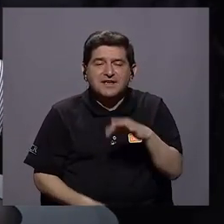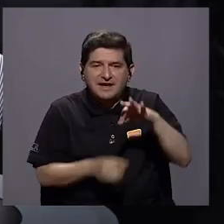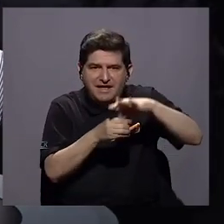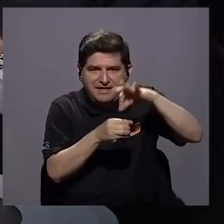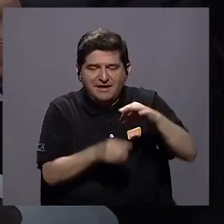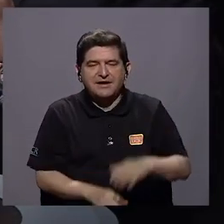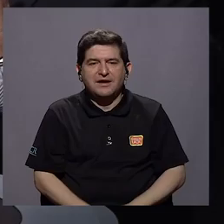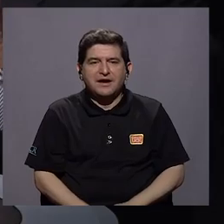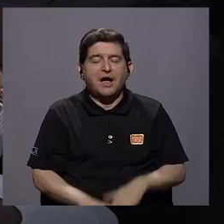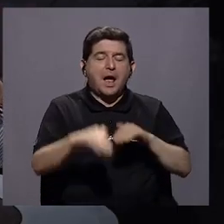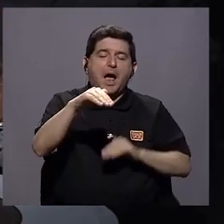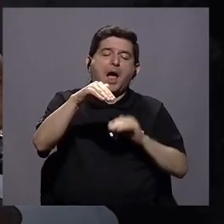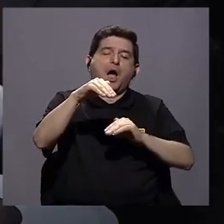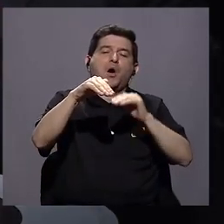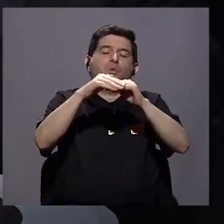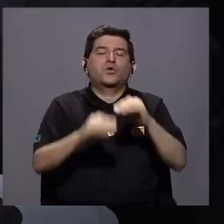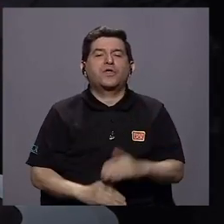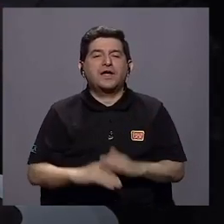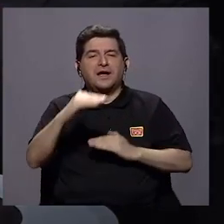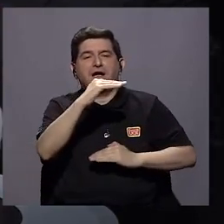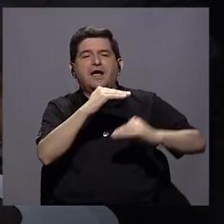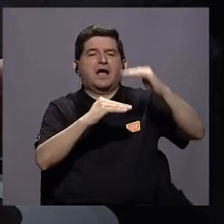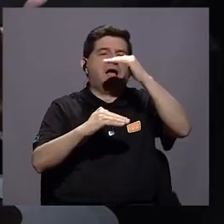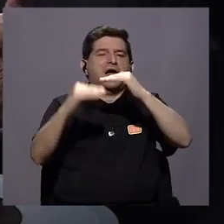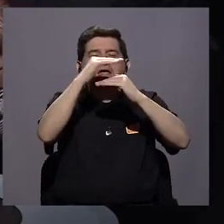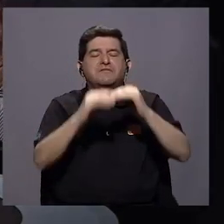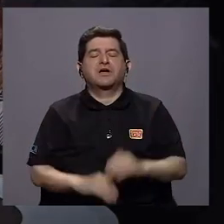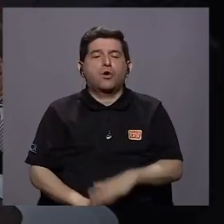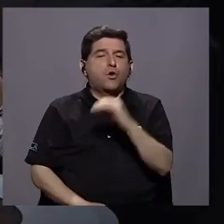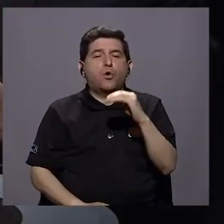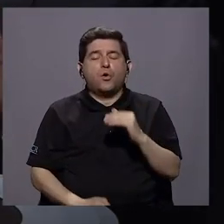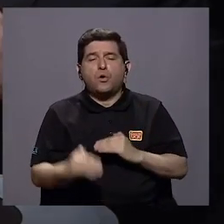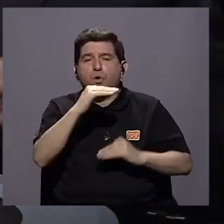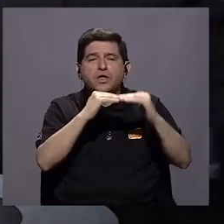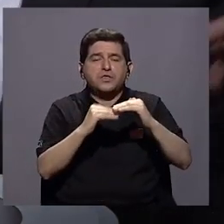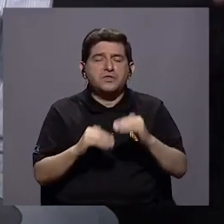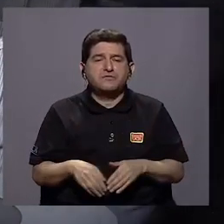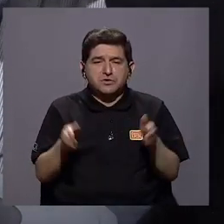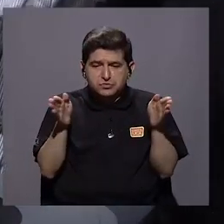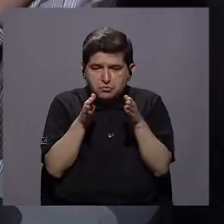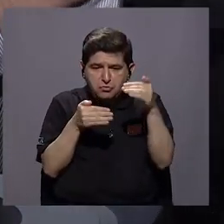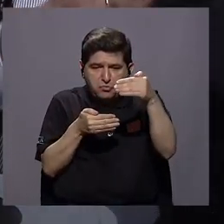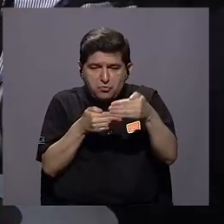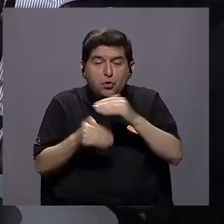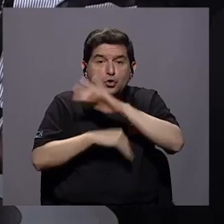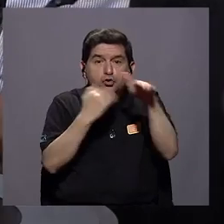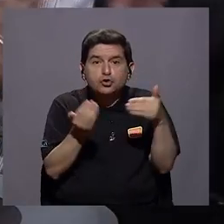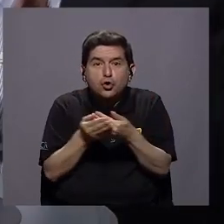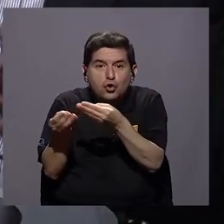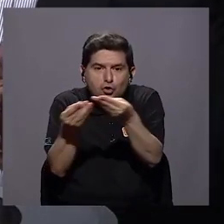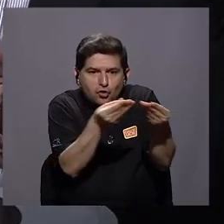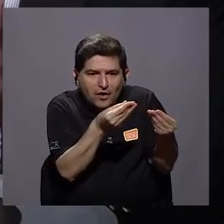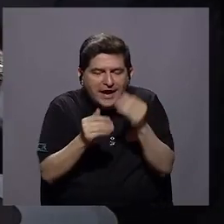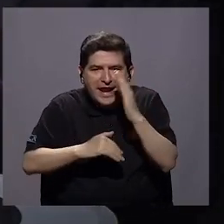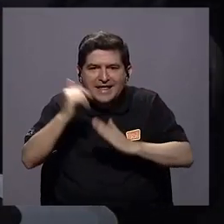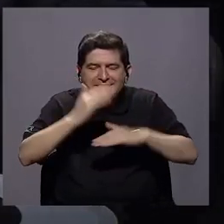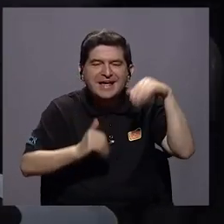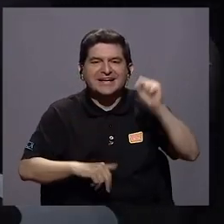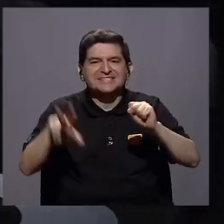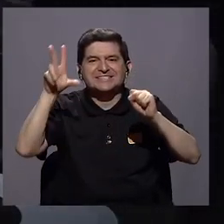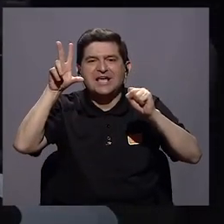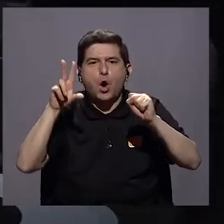se aplica a las bodegas, a los edificios enormes, a los pequeñitos, todo lo que esté en la tierra, construido o